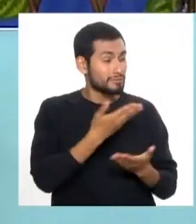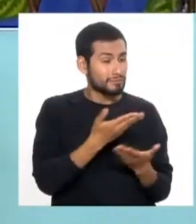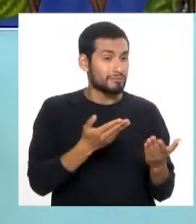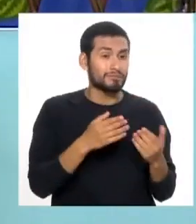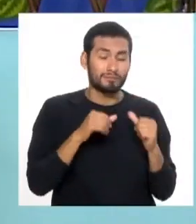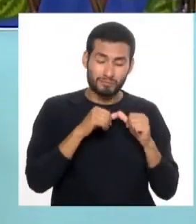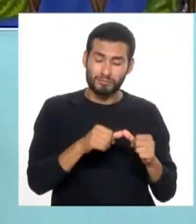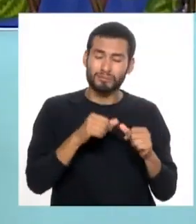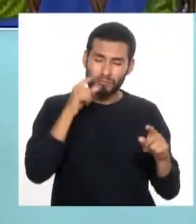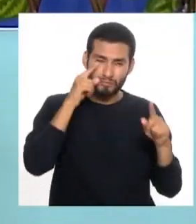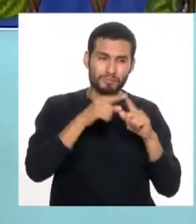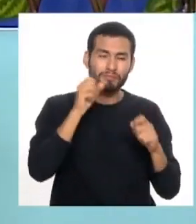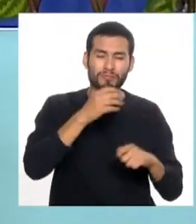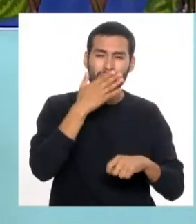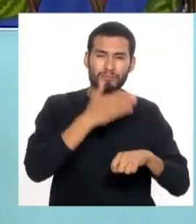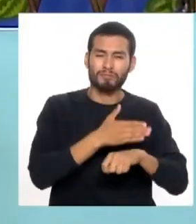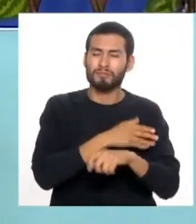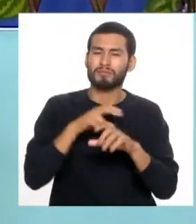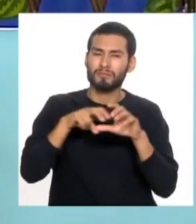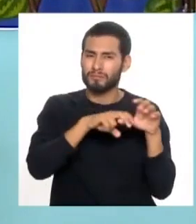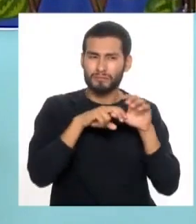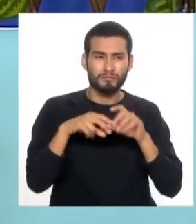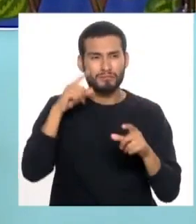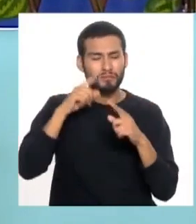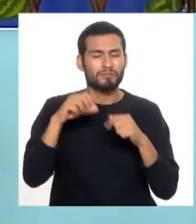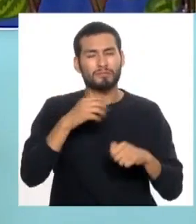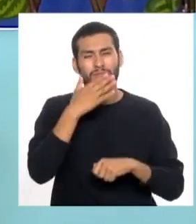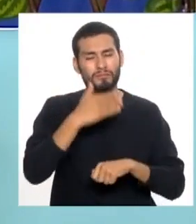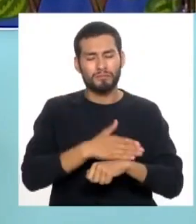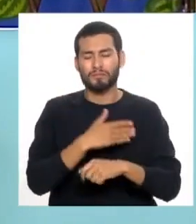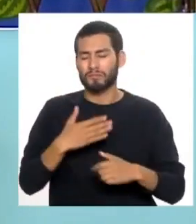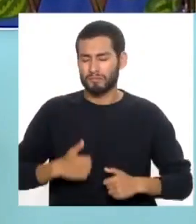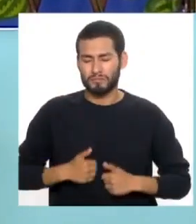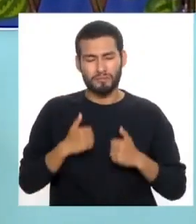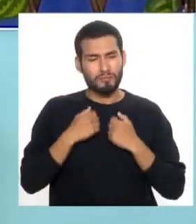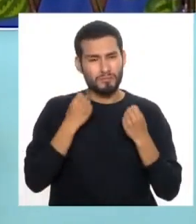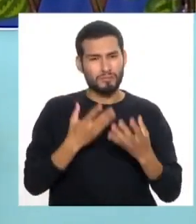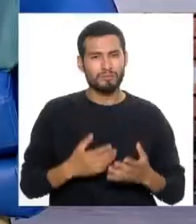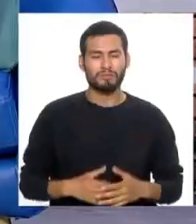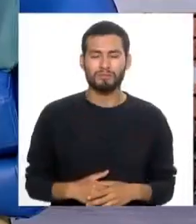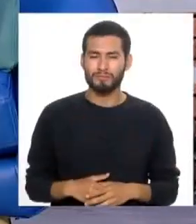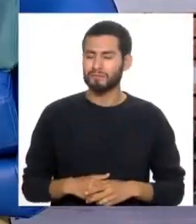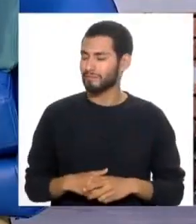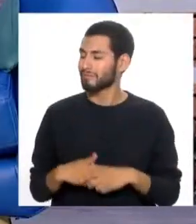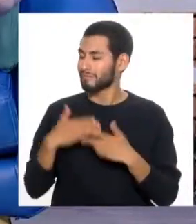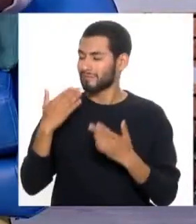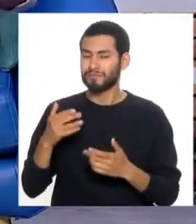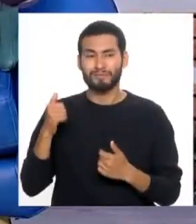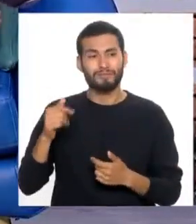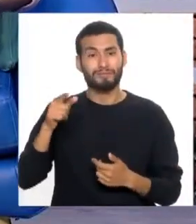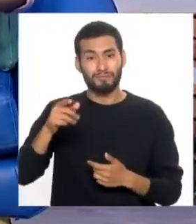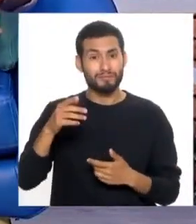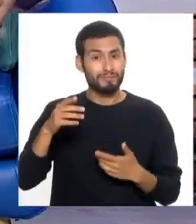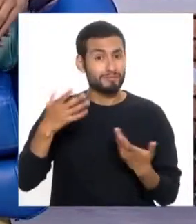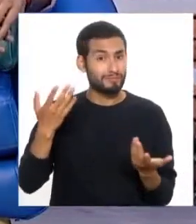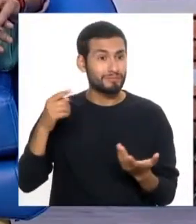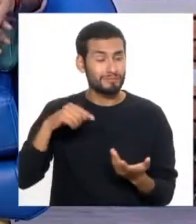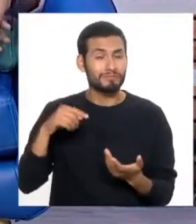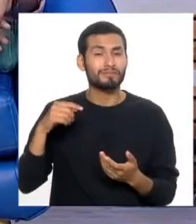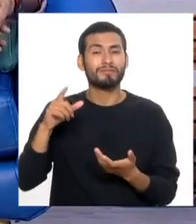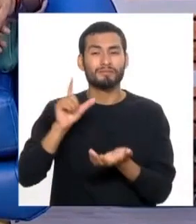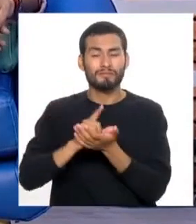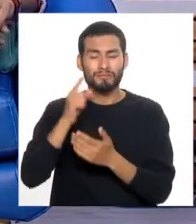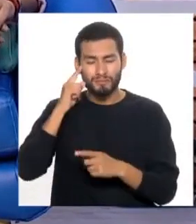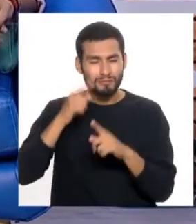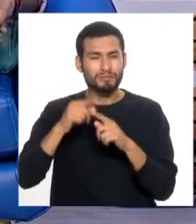y sigamos apostando por la mejora del transporte público, que finalmente es la mejora de nuestra calidad de vida. Así es. Lima, ¿cómo vamos? Ya lo saben, 13 años trabajando por